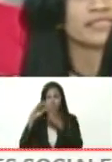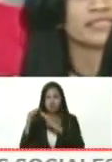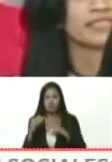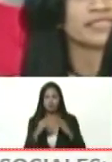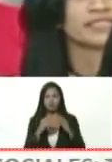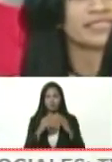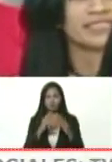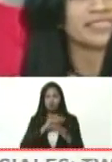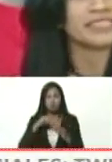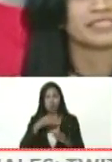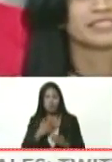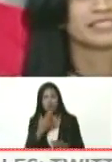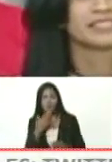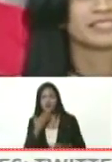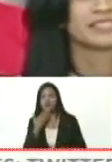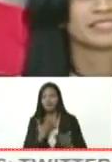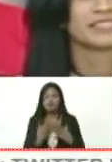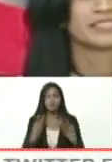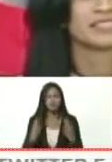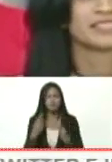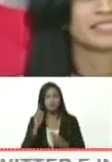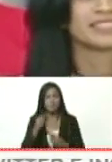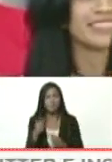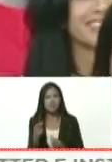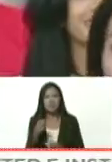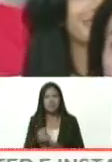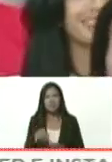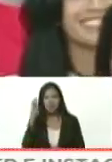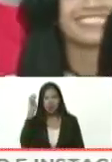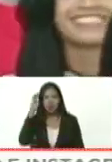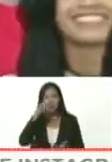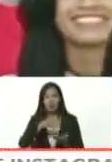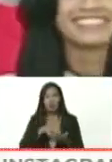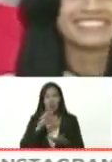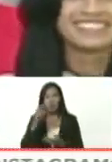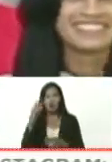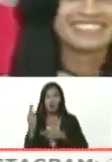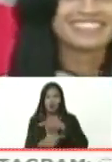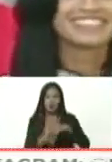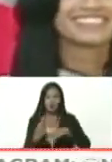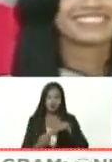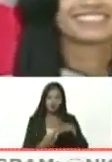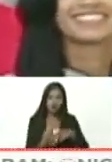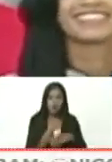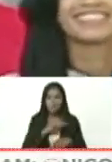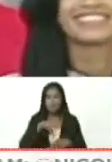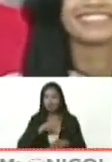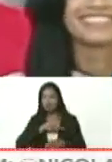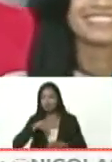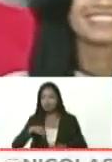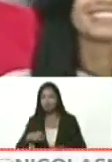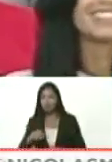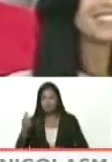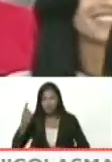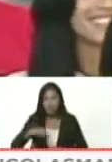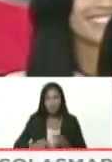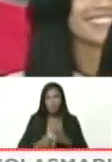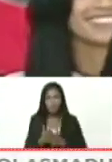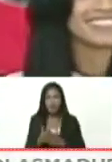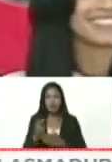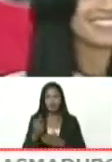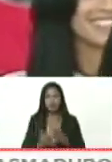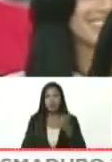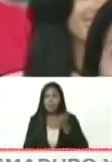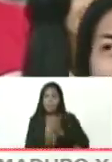presidente. Nosotros queremos agradecerle desde el estado Aragua, cuna de la revolución, porque nos hemos tenido y hemos contado con